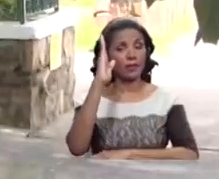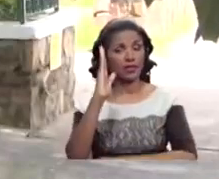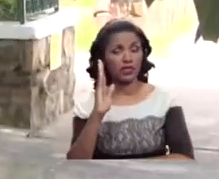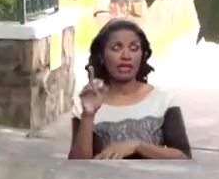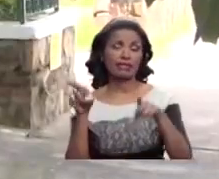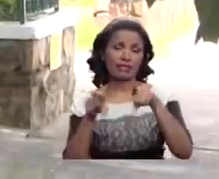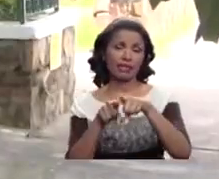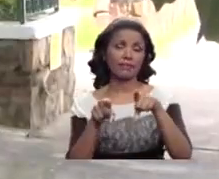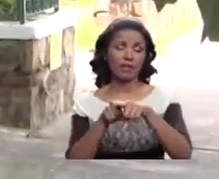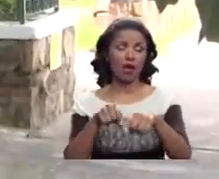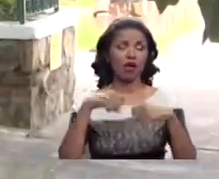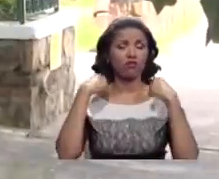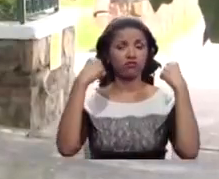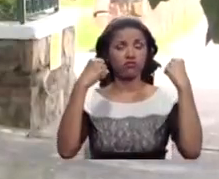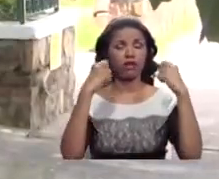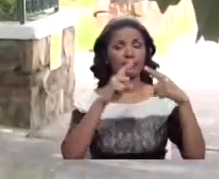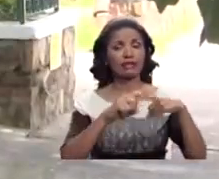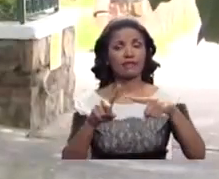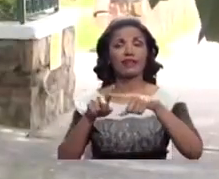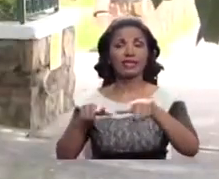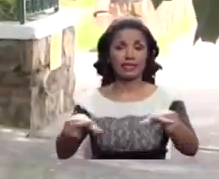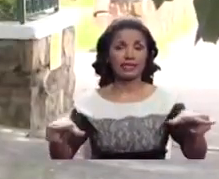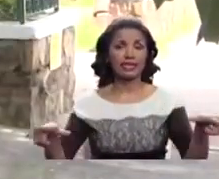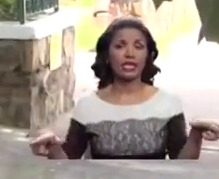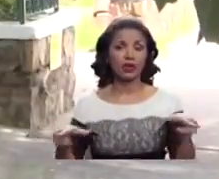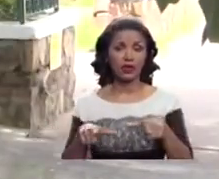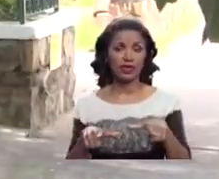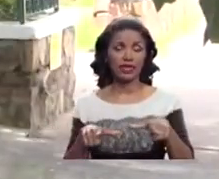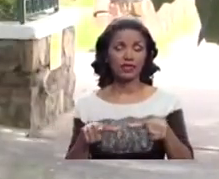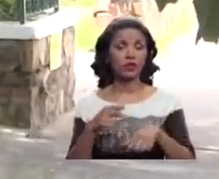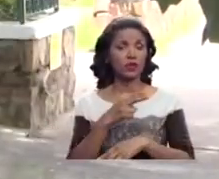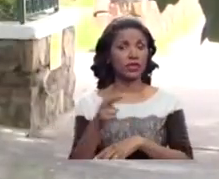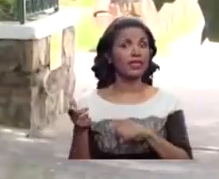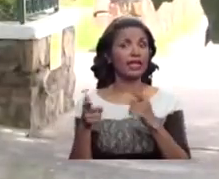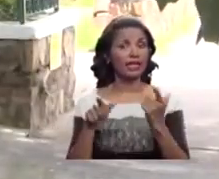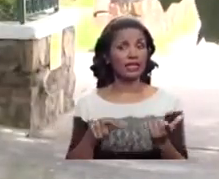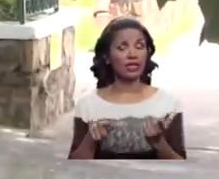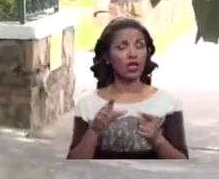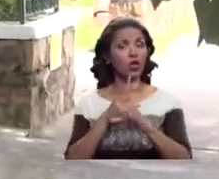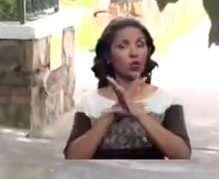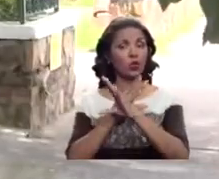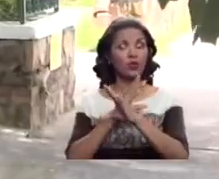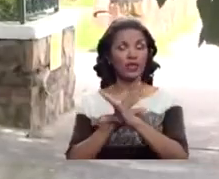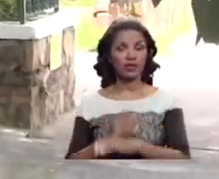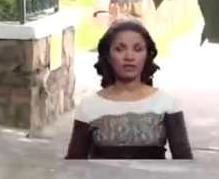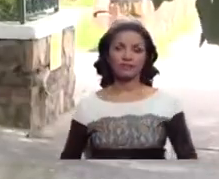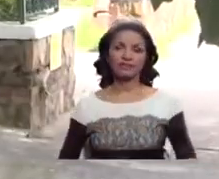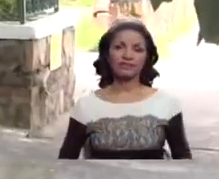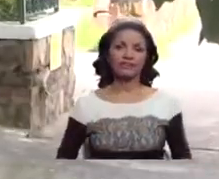a realizarse piqueteos por parte de diferentes organizaciones. Así que tome sus precauciones y salga